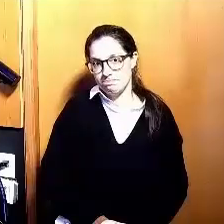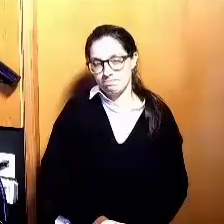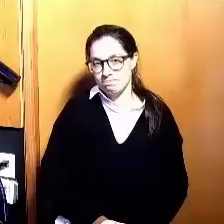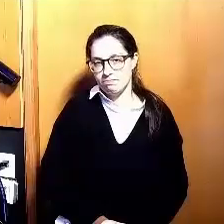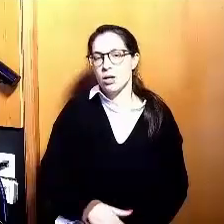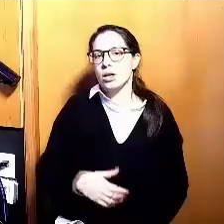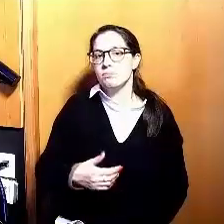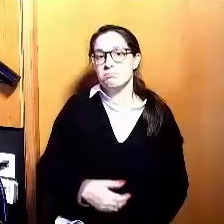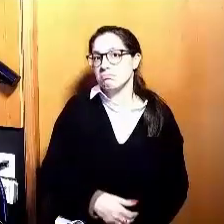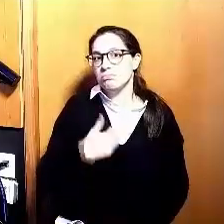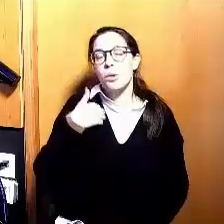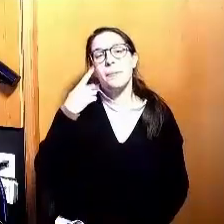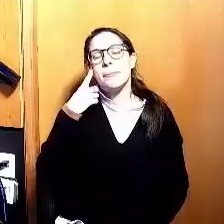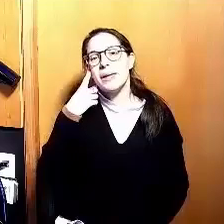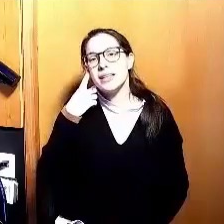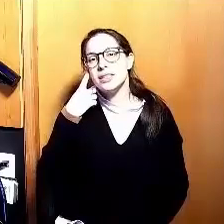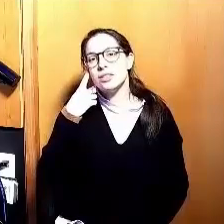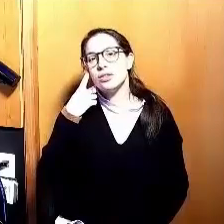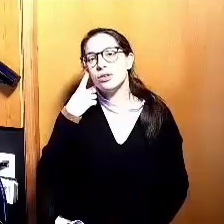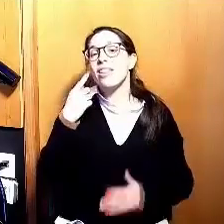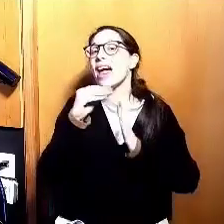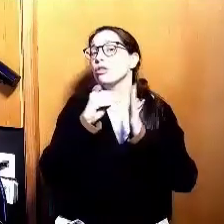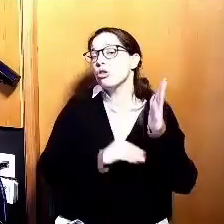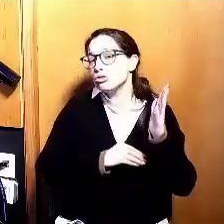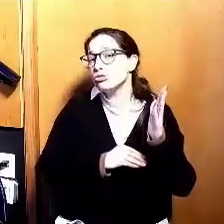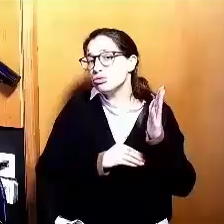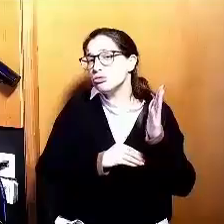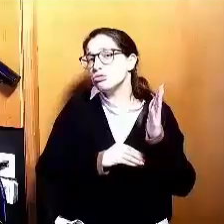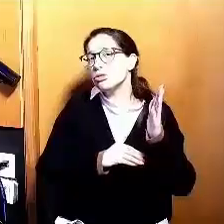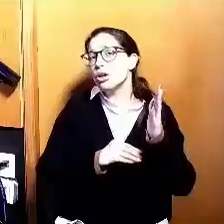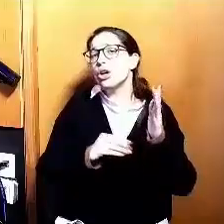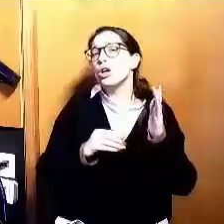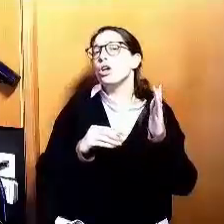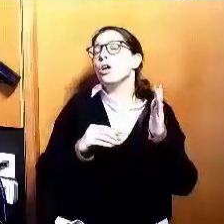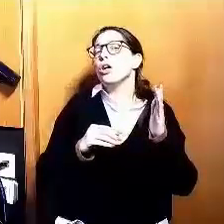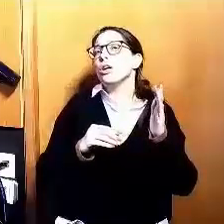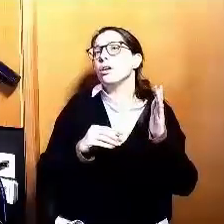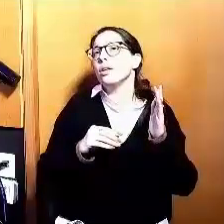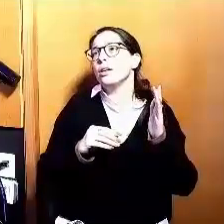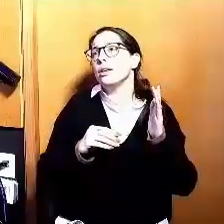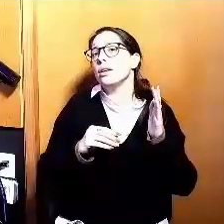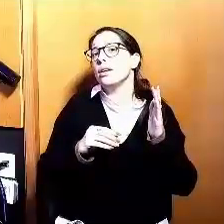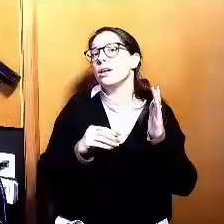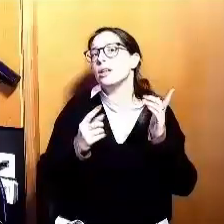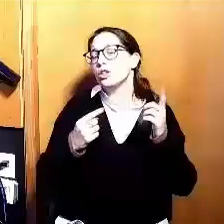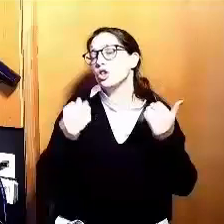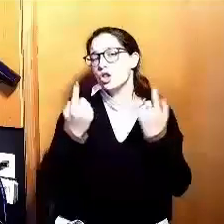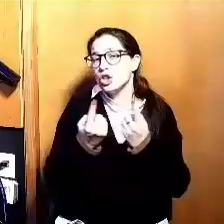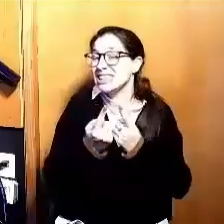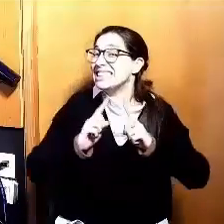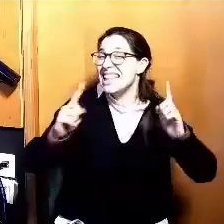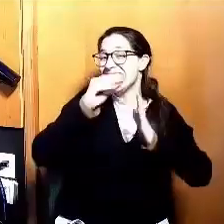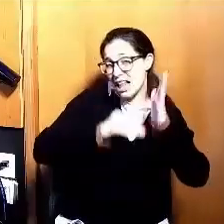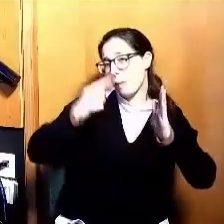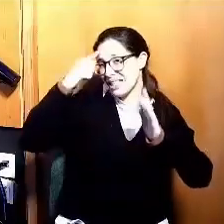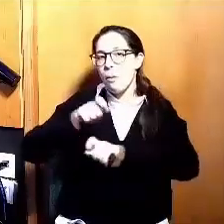Eu acho que com dados estamos mal, mas sem dados estaríamos muito pior, né?